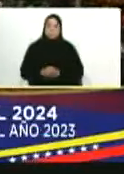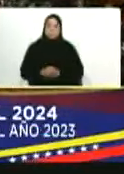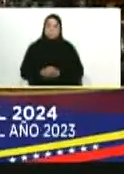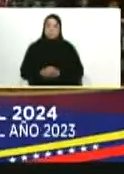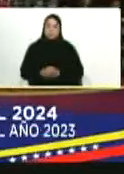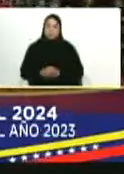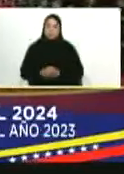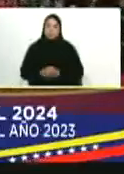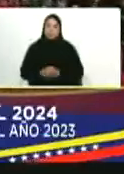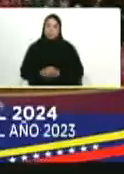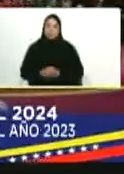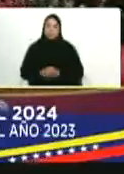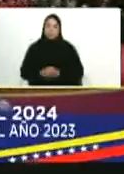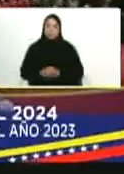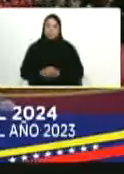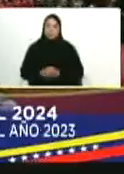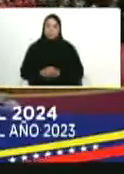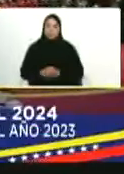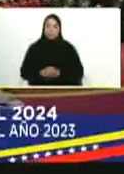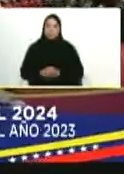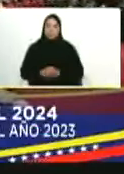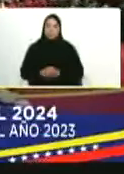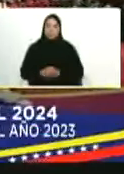Importante señalar también